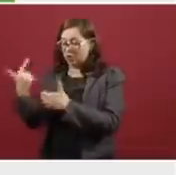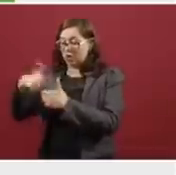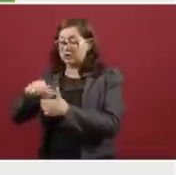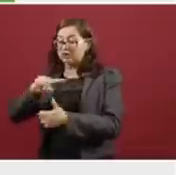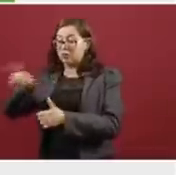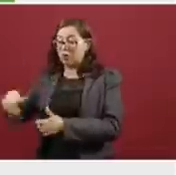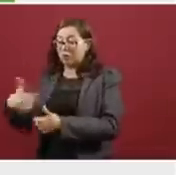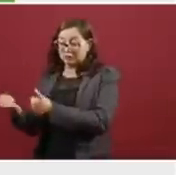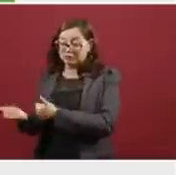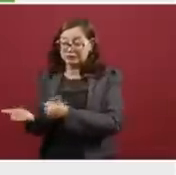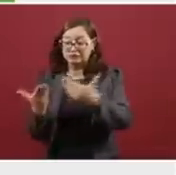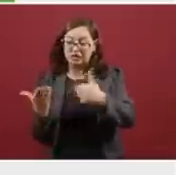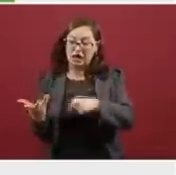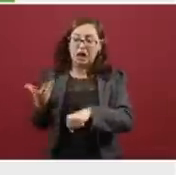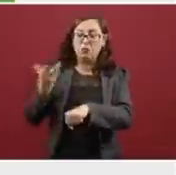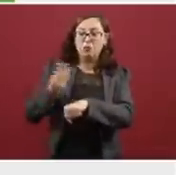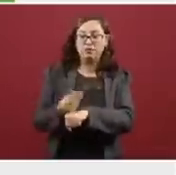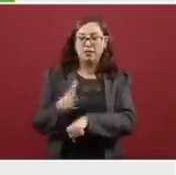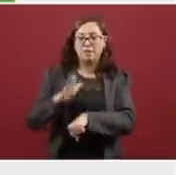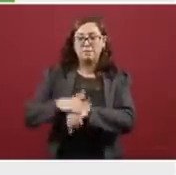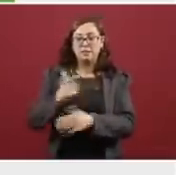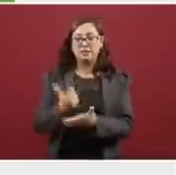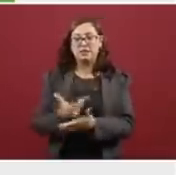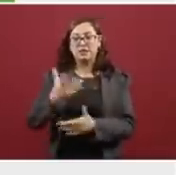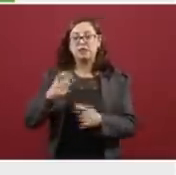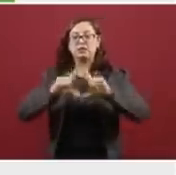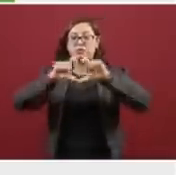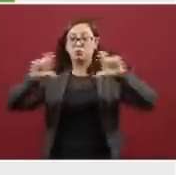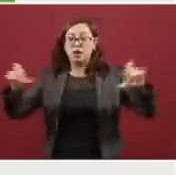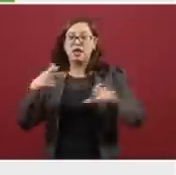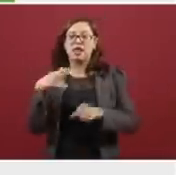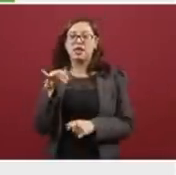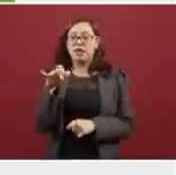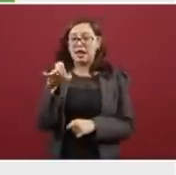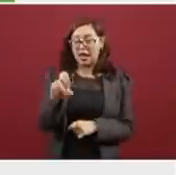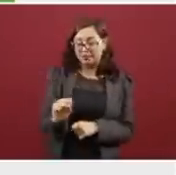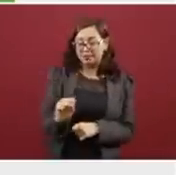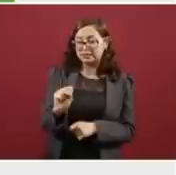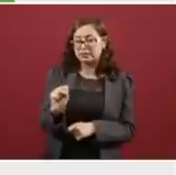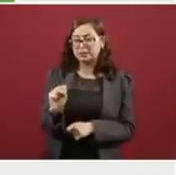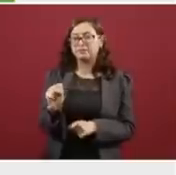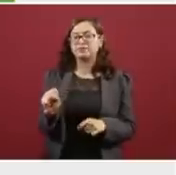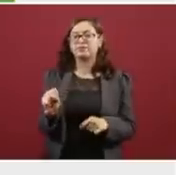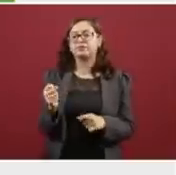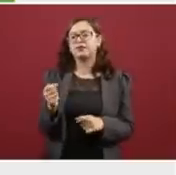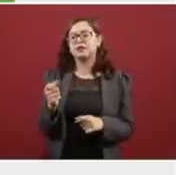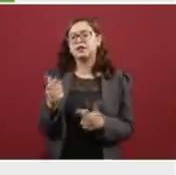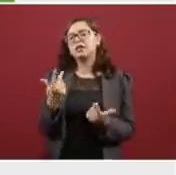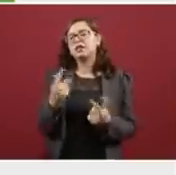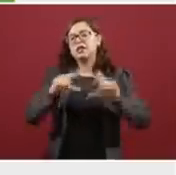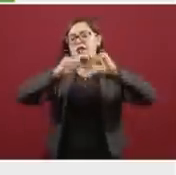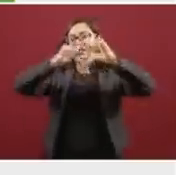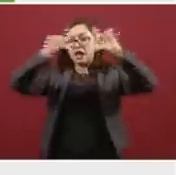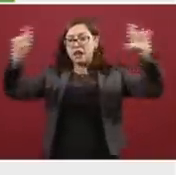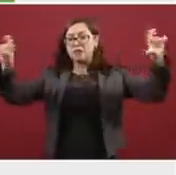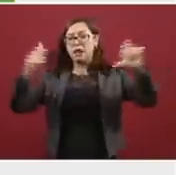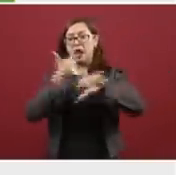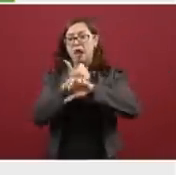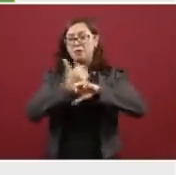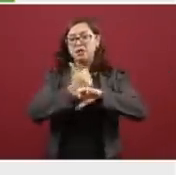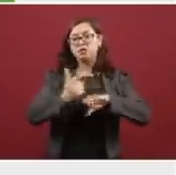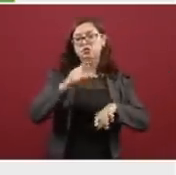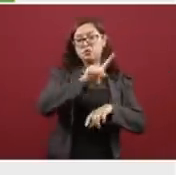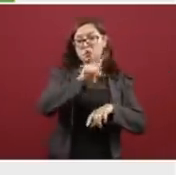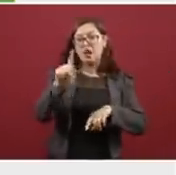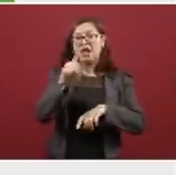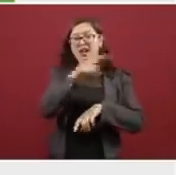de servicio este es el ieps y este es este es el margen de los gasolineros y